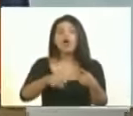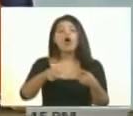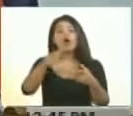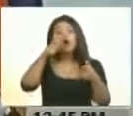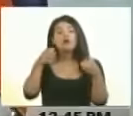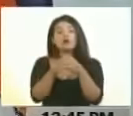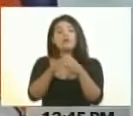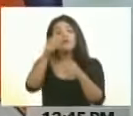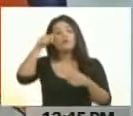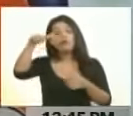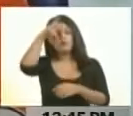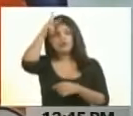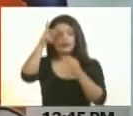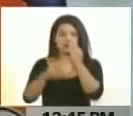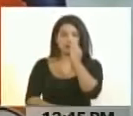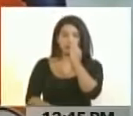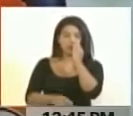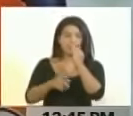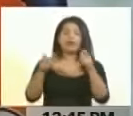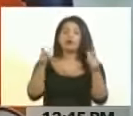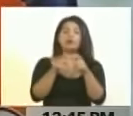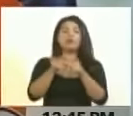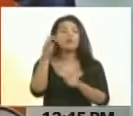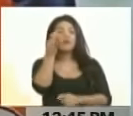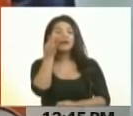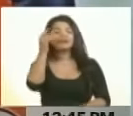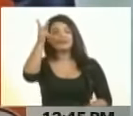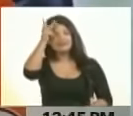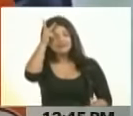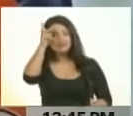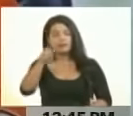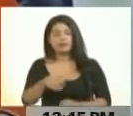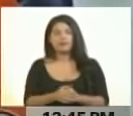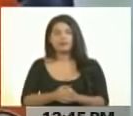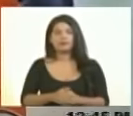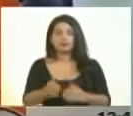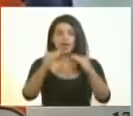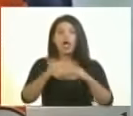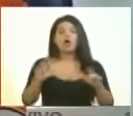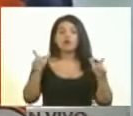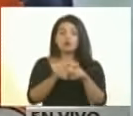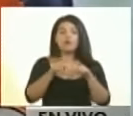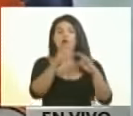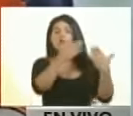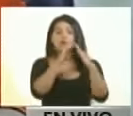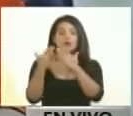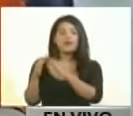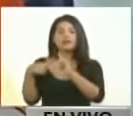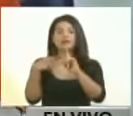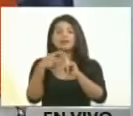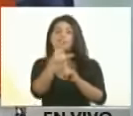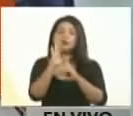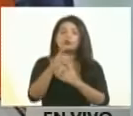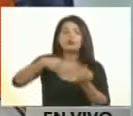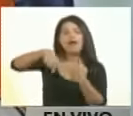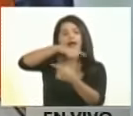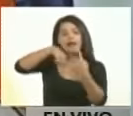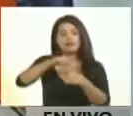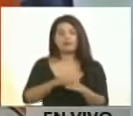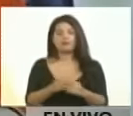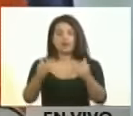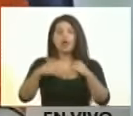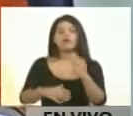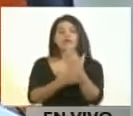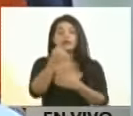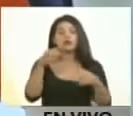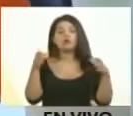Pueblos Indígenas, Confederación de Mujeres Campesinas Indígenas, Confederación Sindical de Comunidades Interculturales, Federación